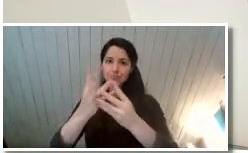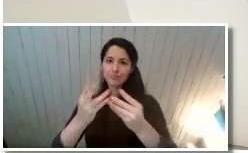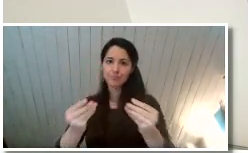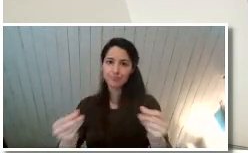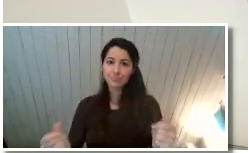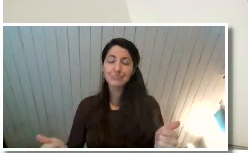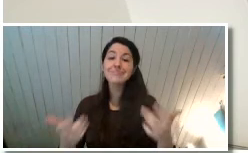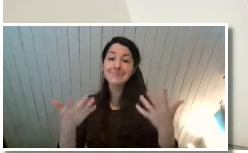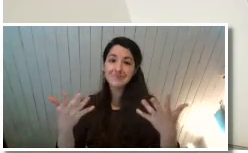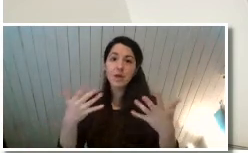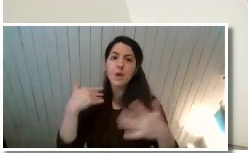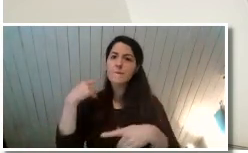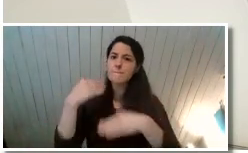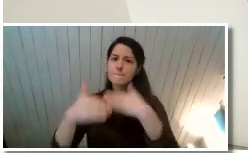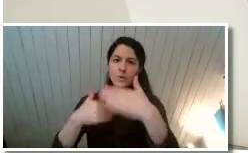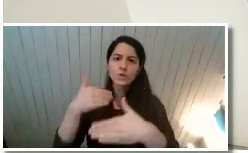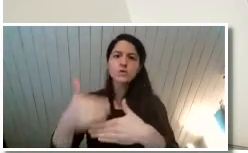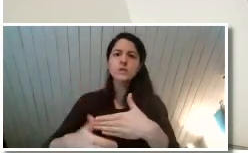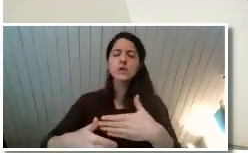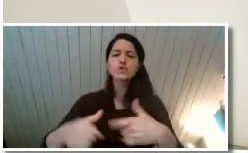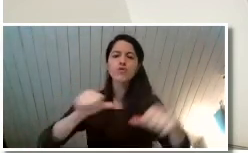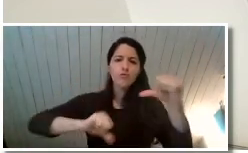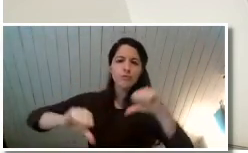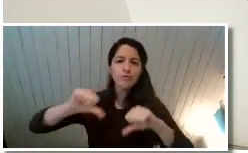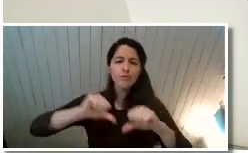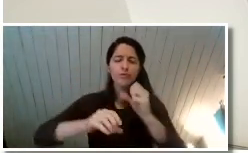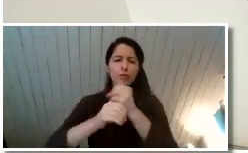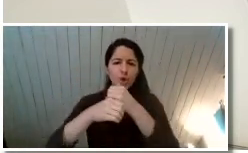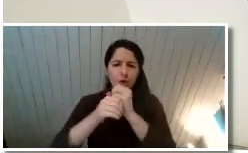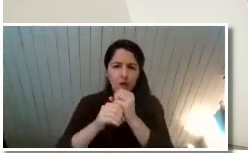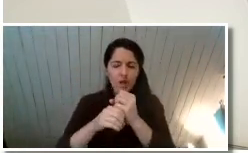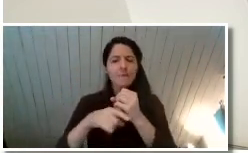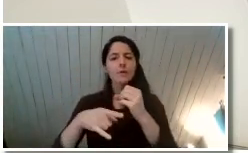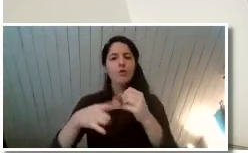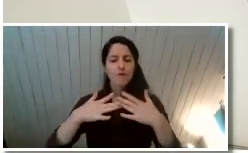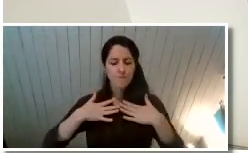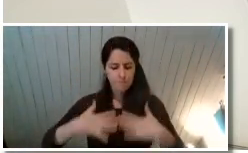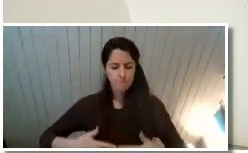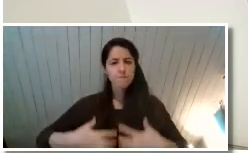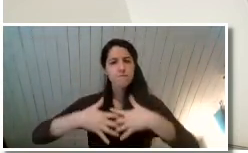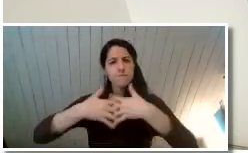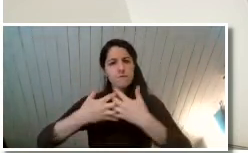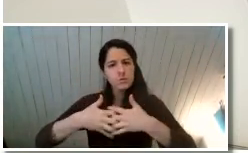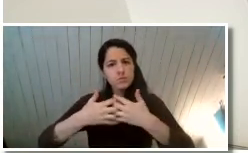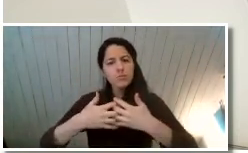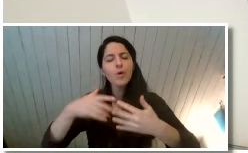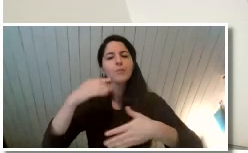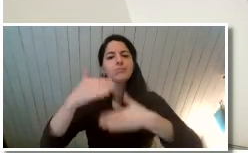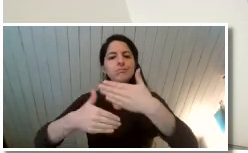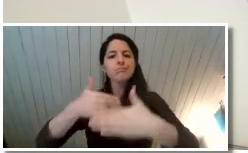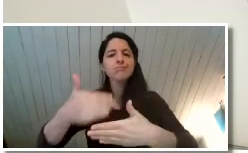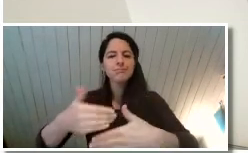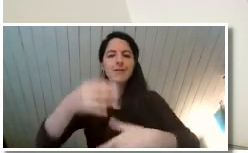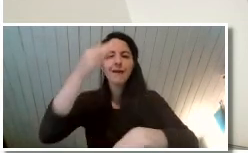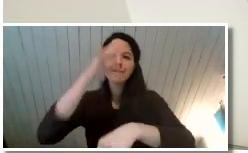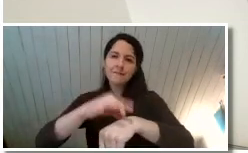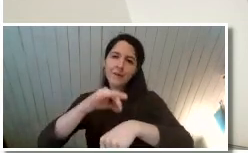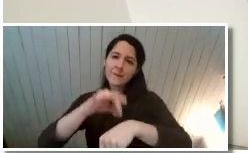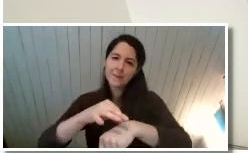procesos bioquímicos y fisiológicos que llevan a que se desarrollen enfermedades como las que hemos conversado.